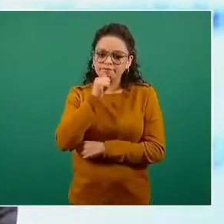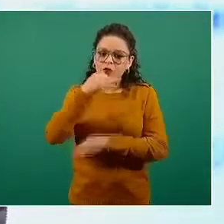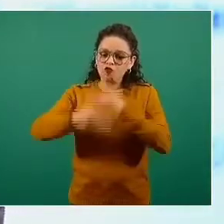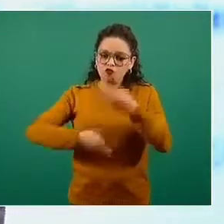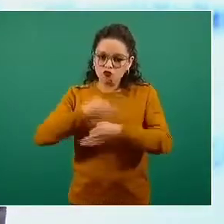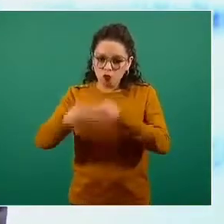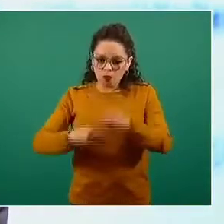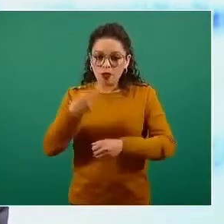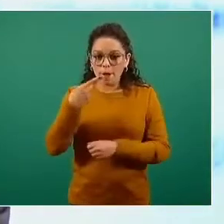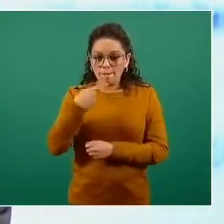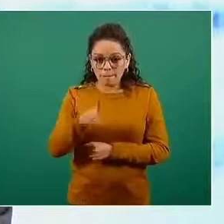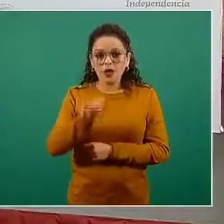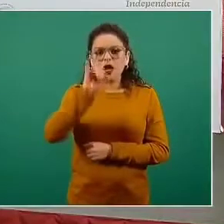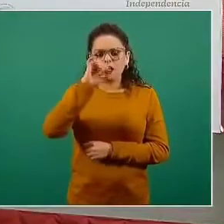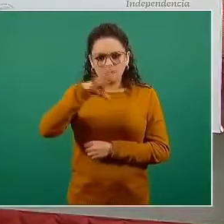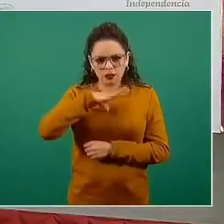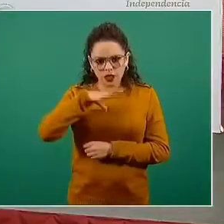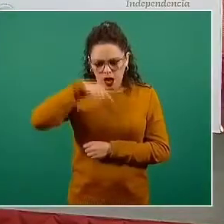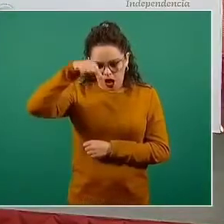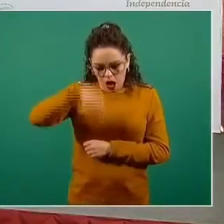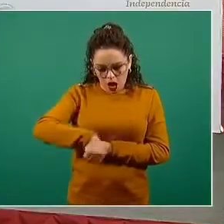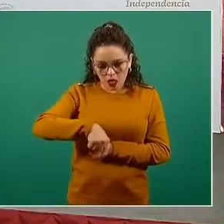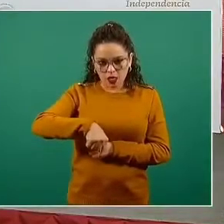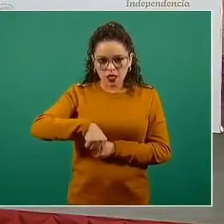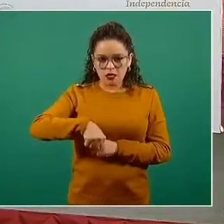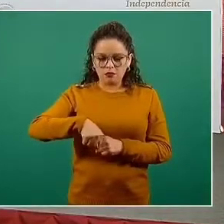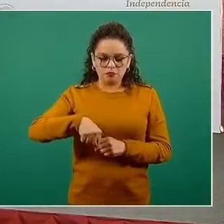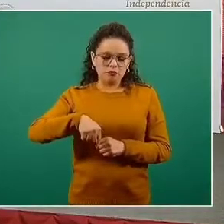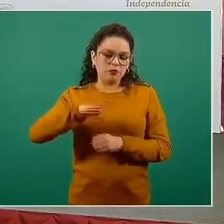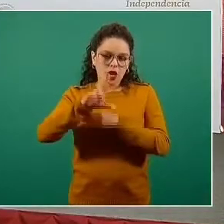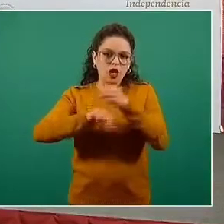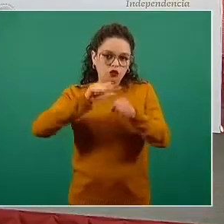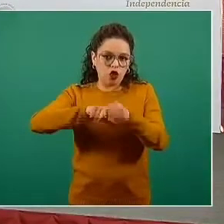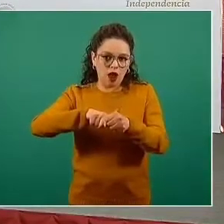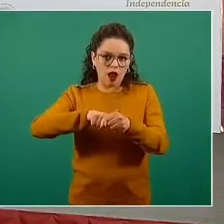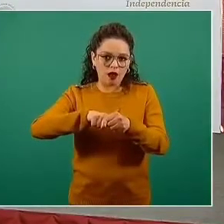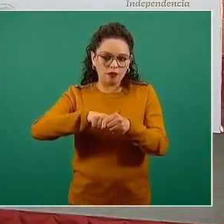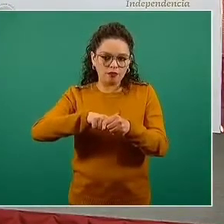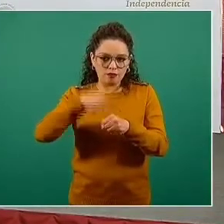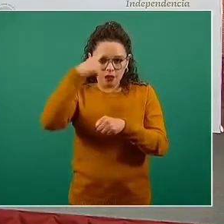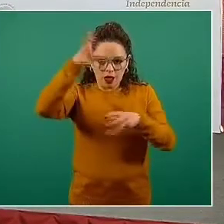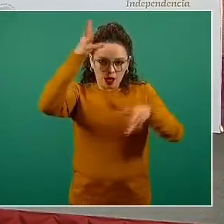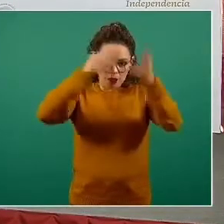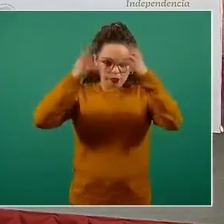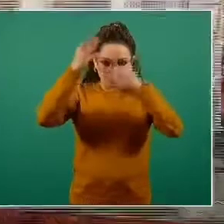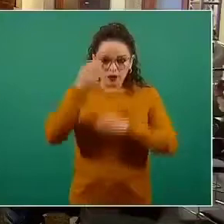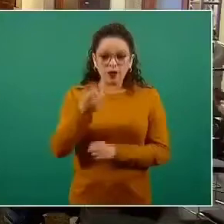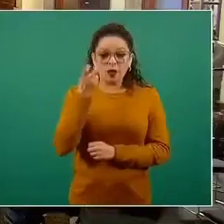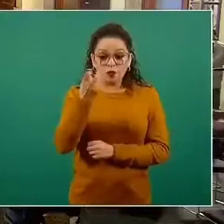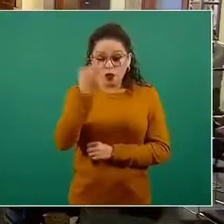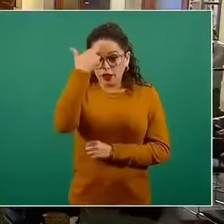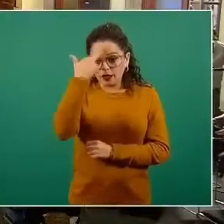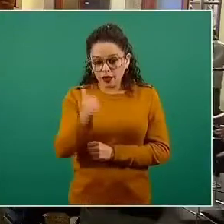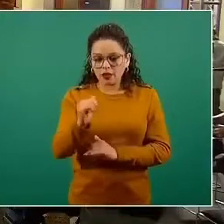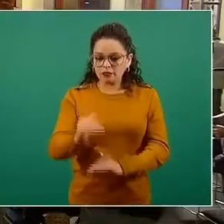están las residencias médicas nacionales y esta es la razón por la que ahora quedó muy limitado. Una